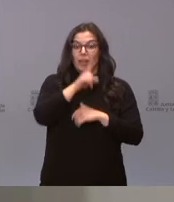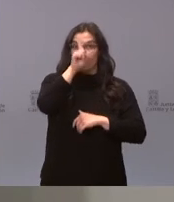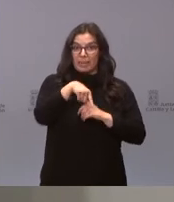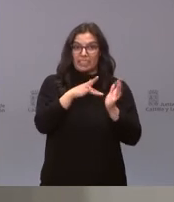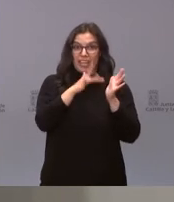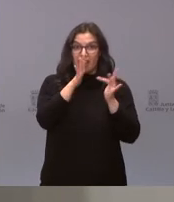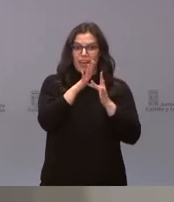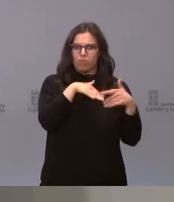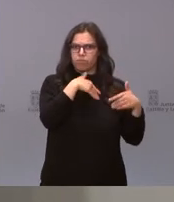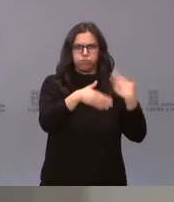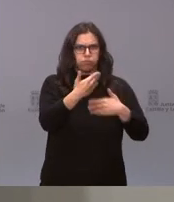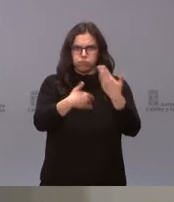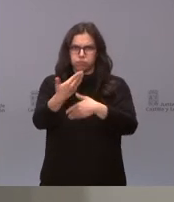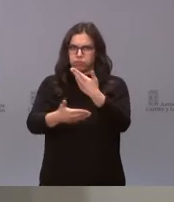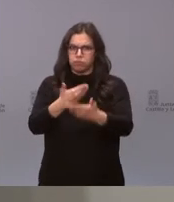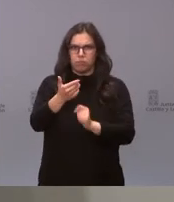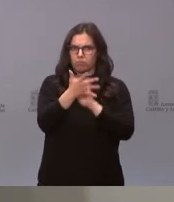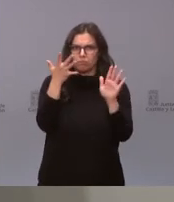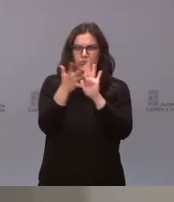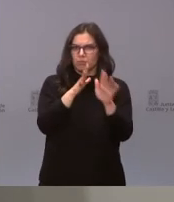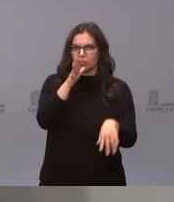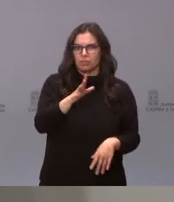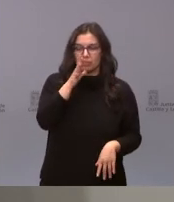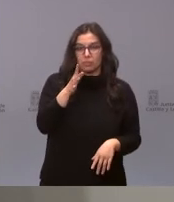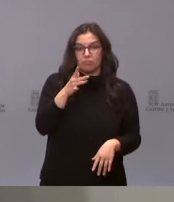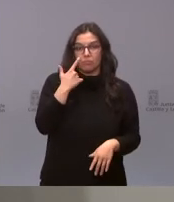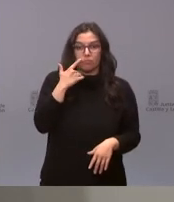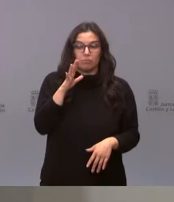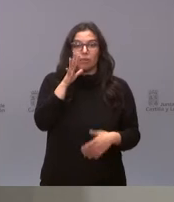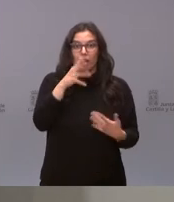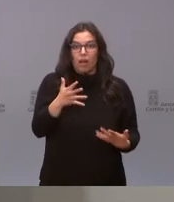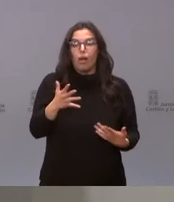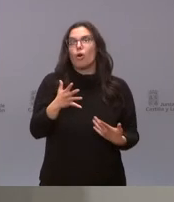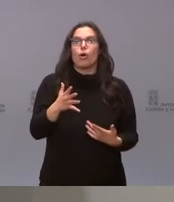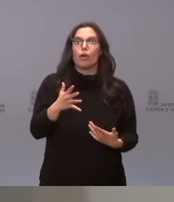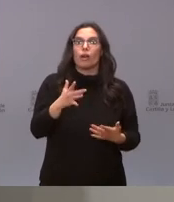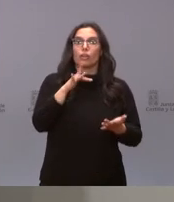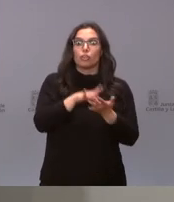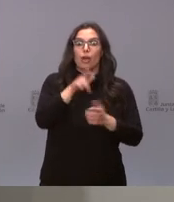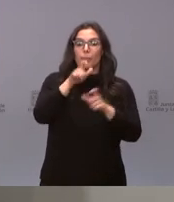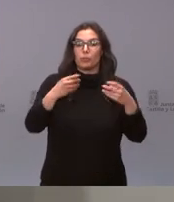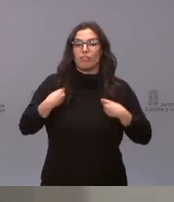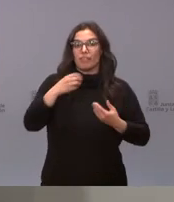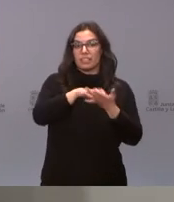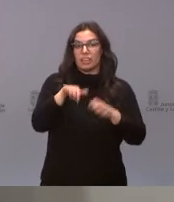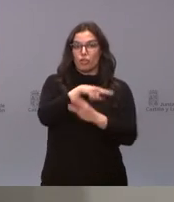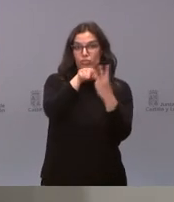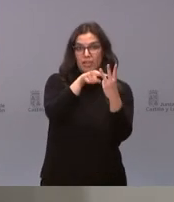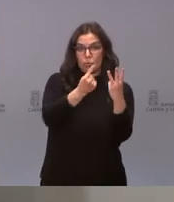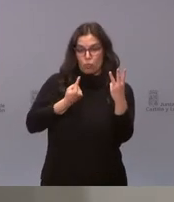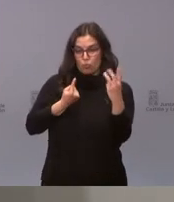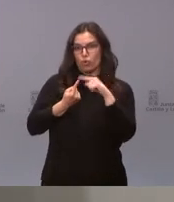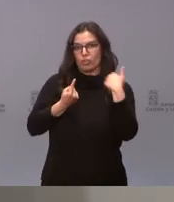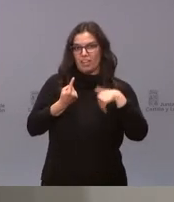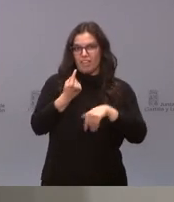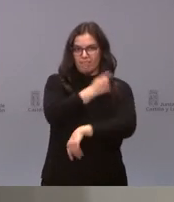avanzado de una manera espectacular tanto es así que ahora mismo tenemos uno de cada tres castellanoleoneses vacunados